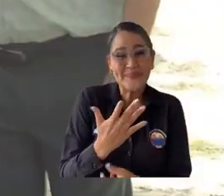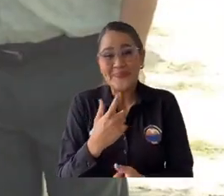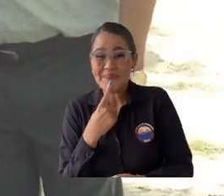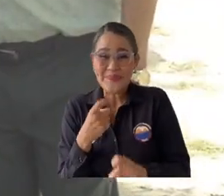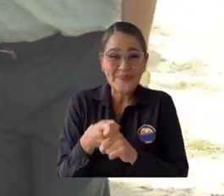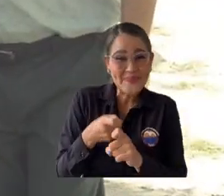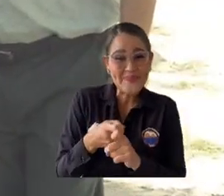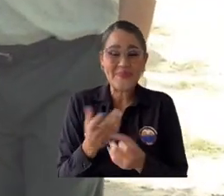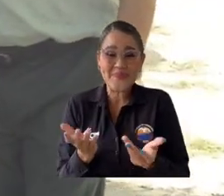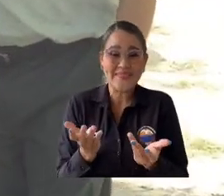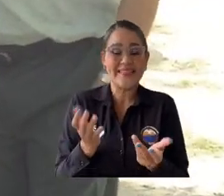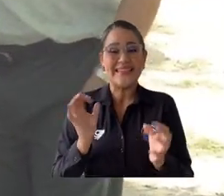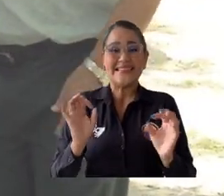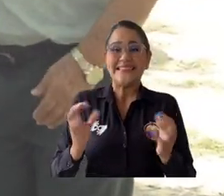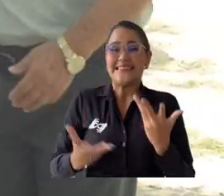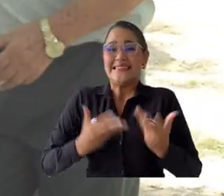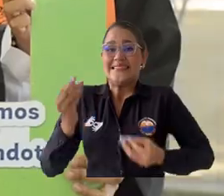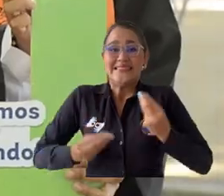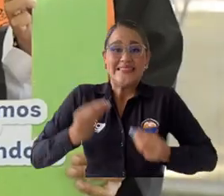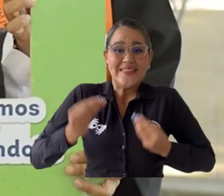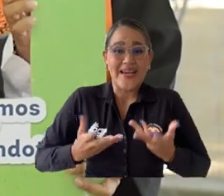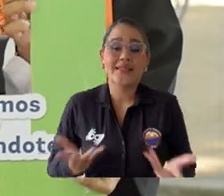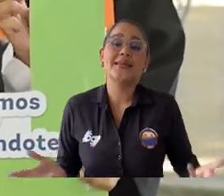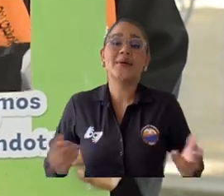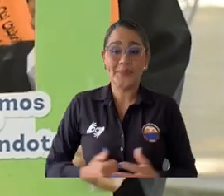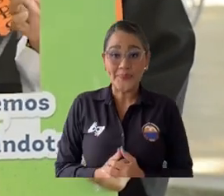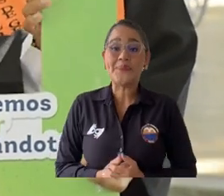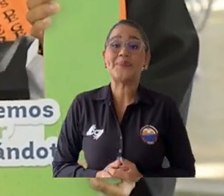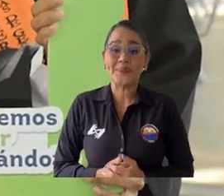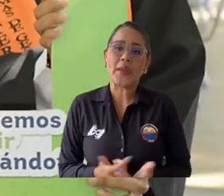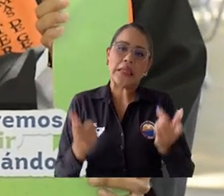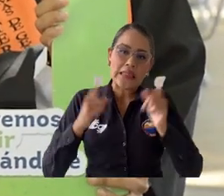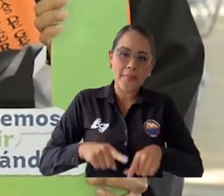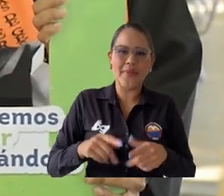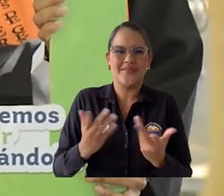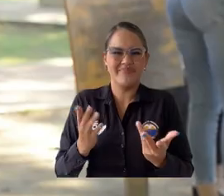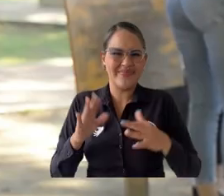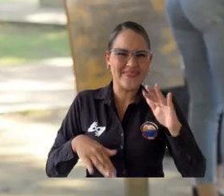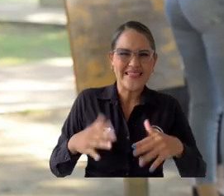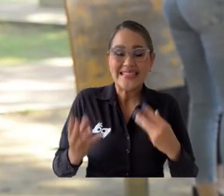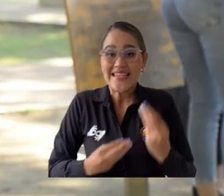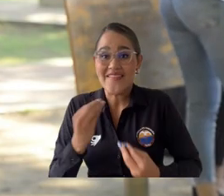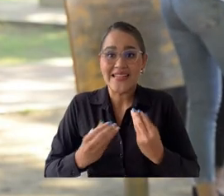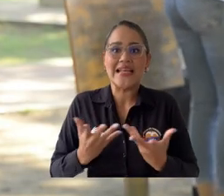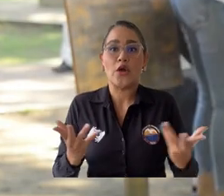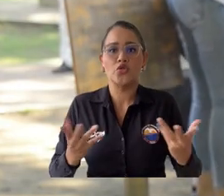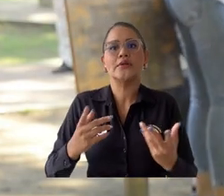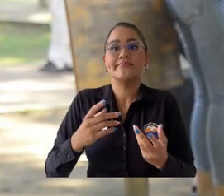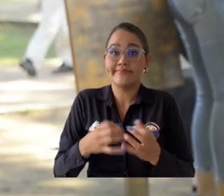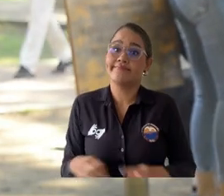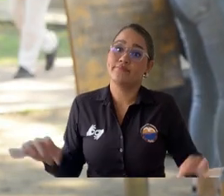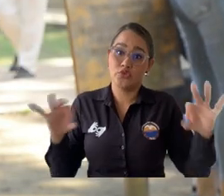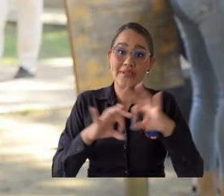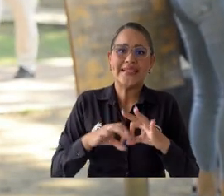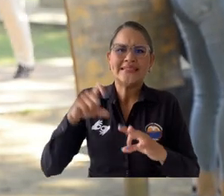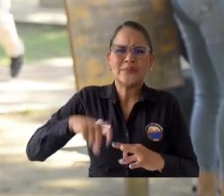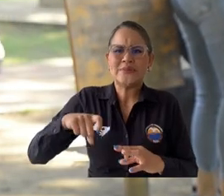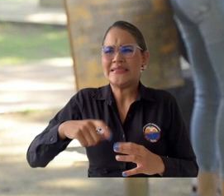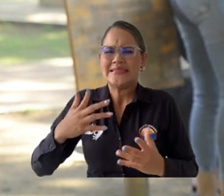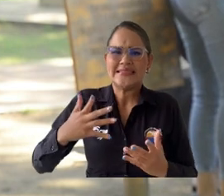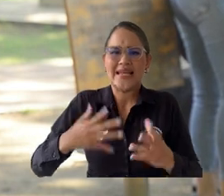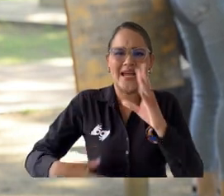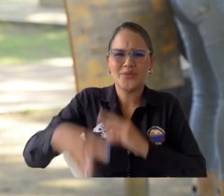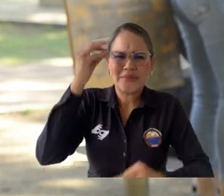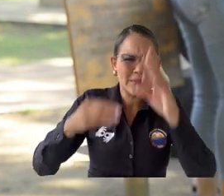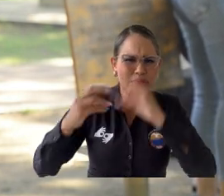los momentos que uno a veces piensa que los recursos no son indispensables, pero también y a nivel también educativo, donde uno necesita adquirir